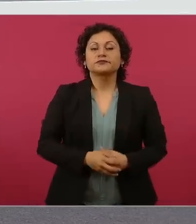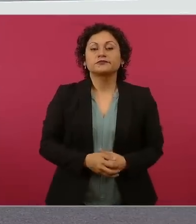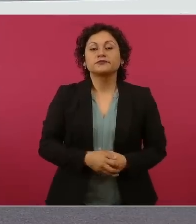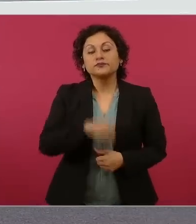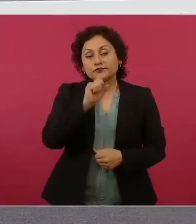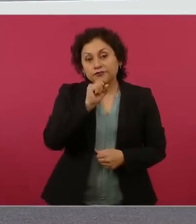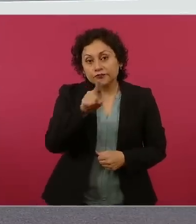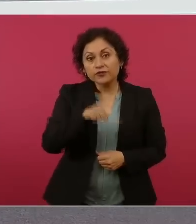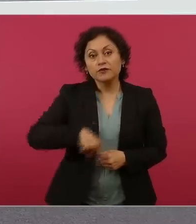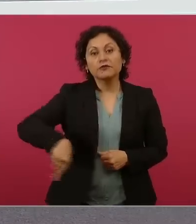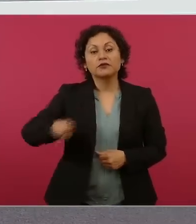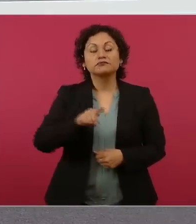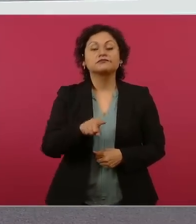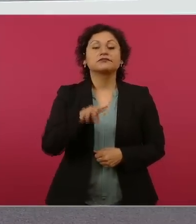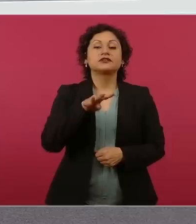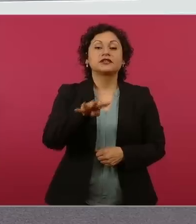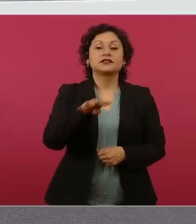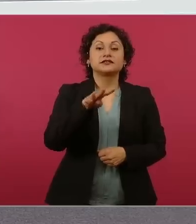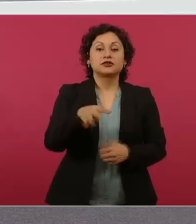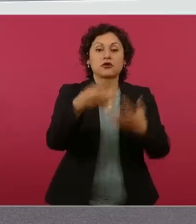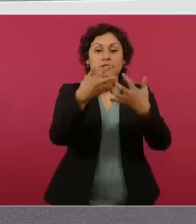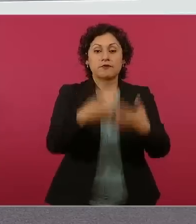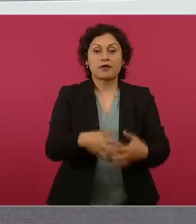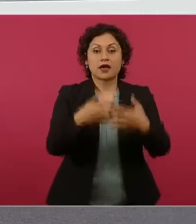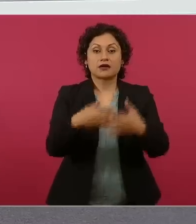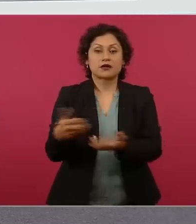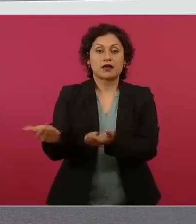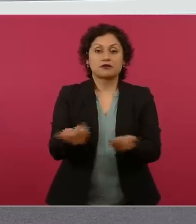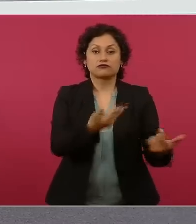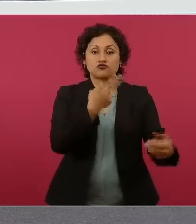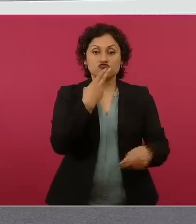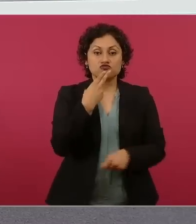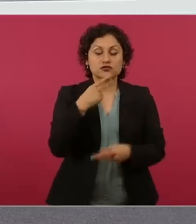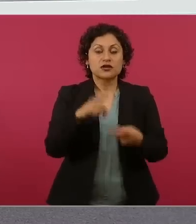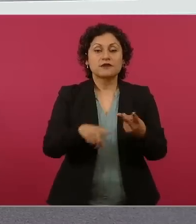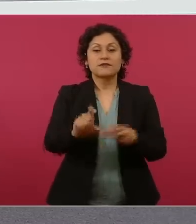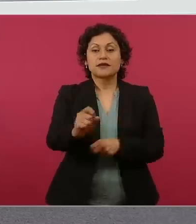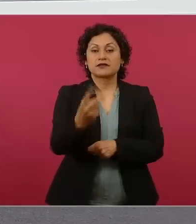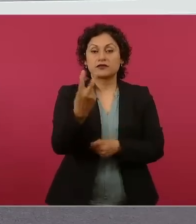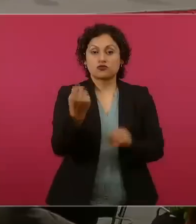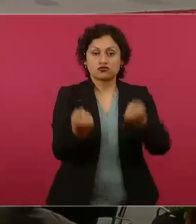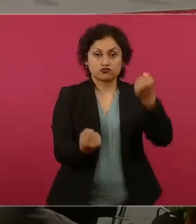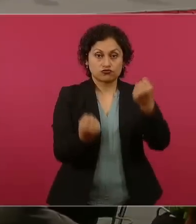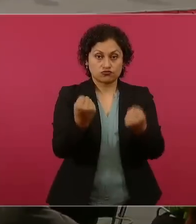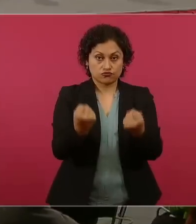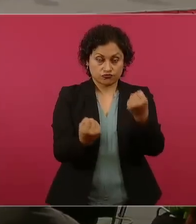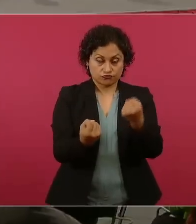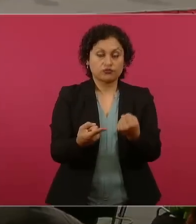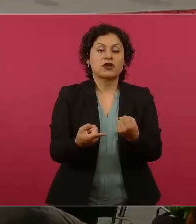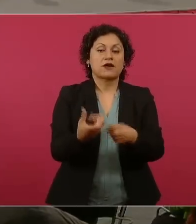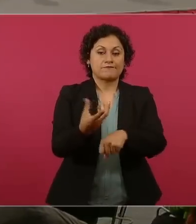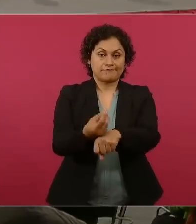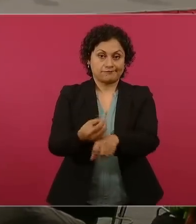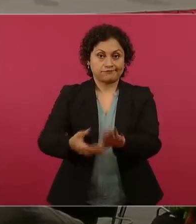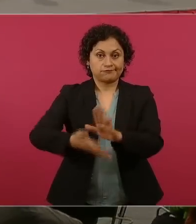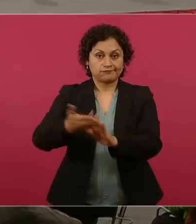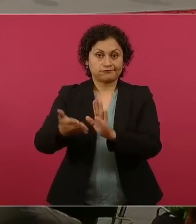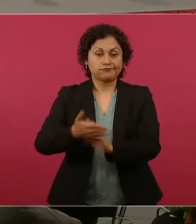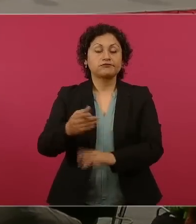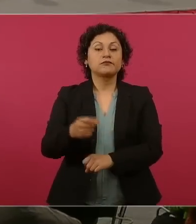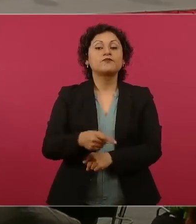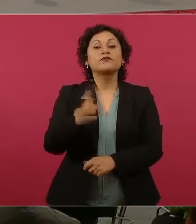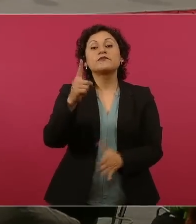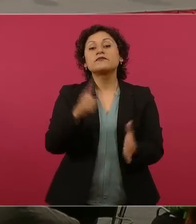fuerza de trabajo de 19 unidades de maquinaria pesada y 22 vehículos de construcción. Esta obra genera